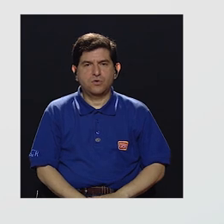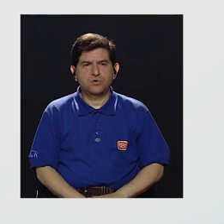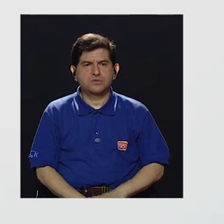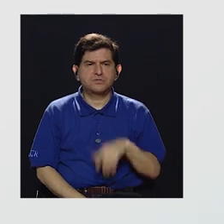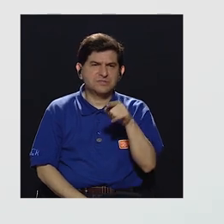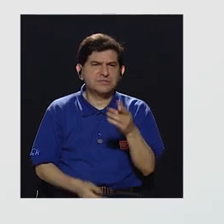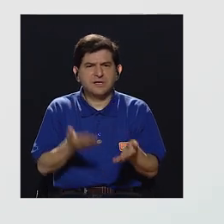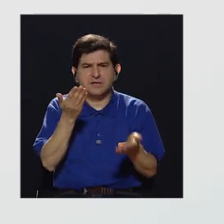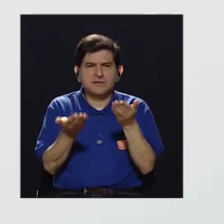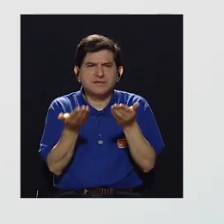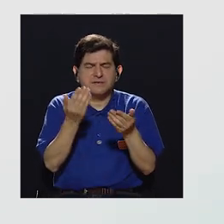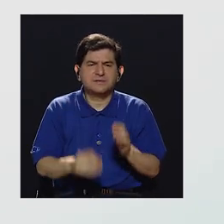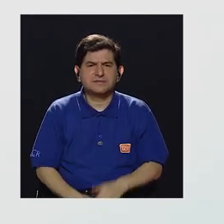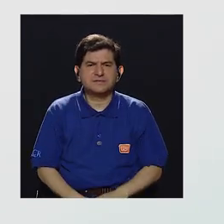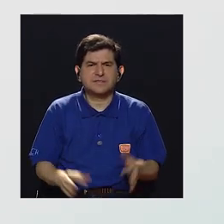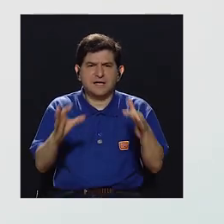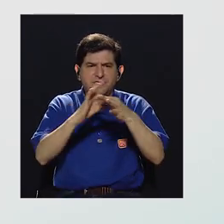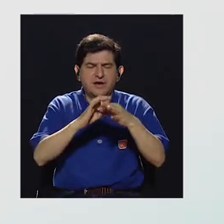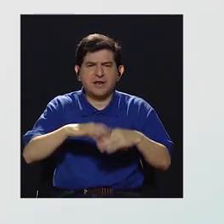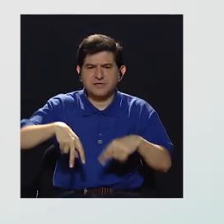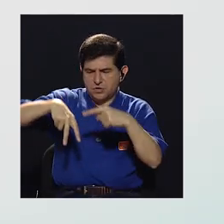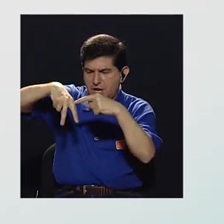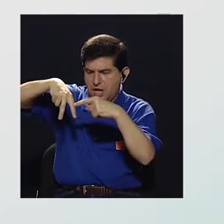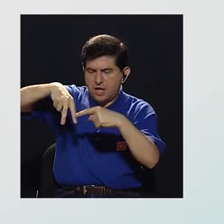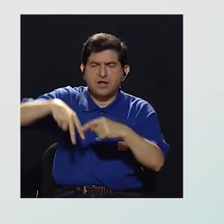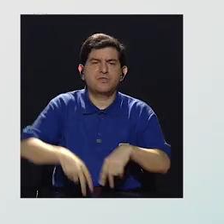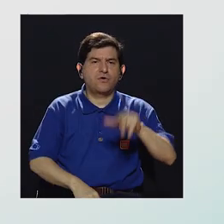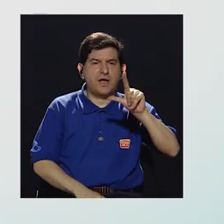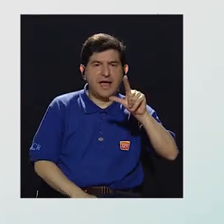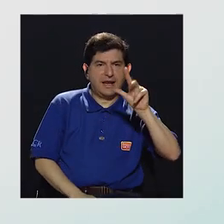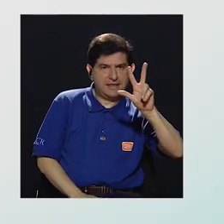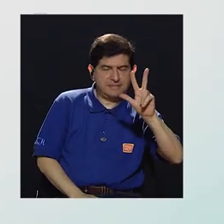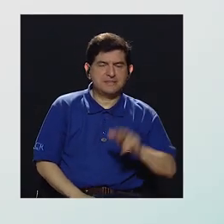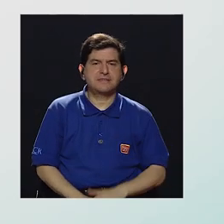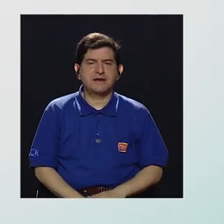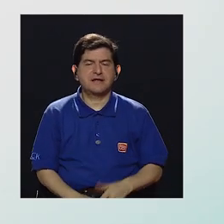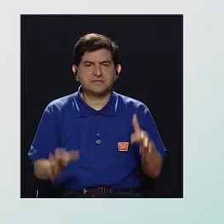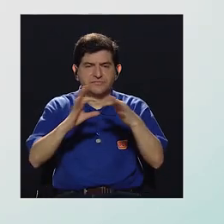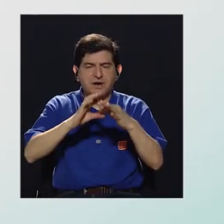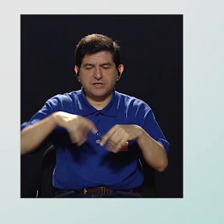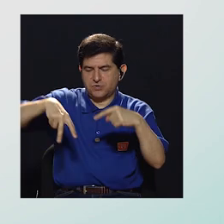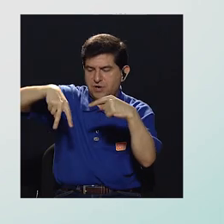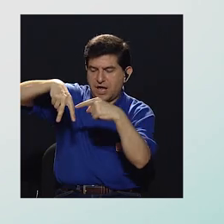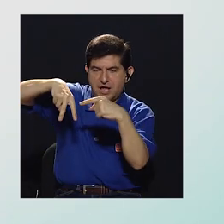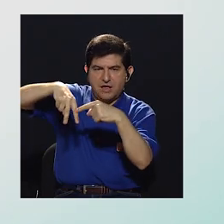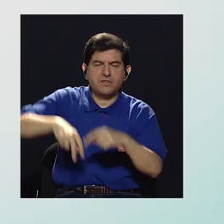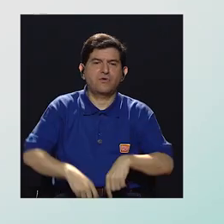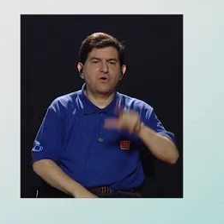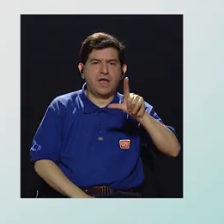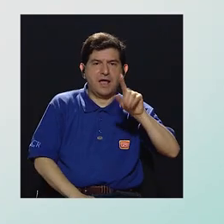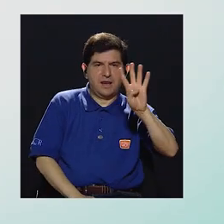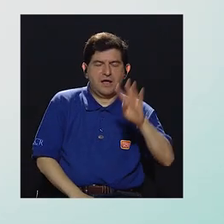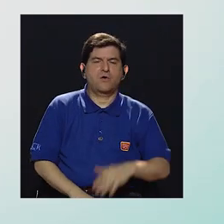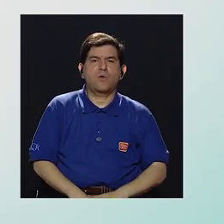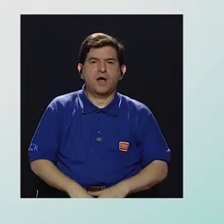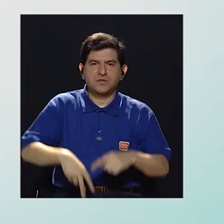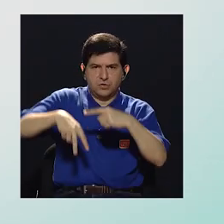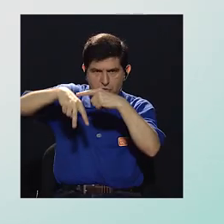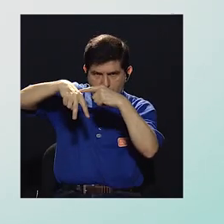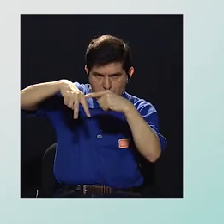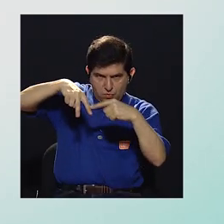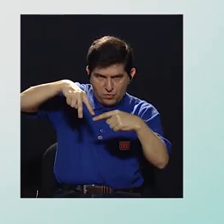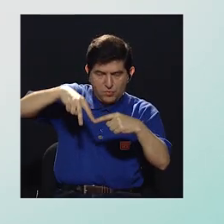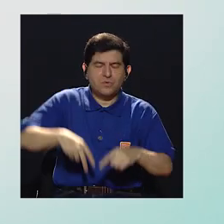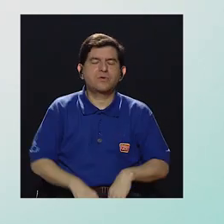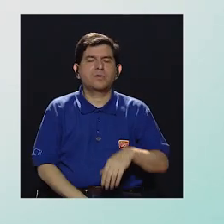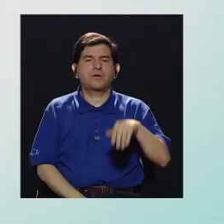ver con mucho, el muslo, el nervio L3 tiene que ver algo con el muslo y la rodilla, el nervio L4 con la